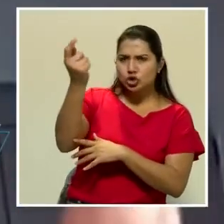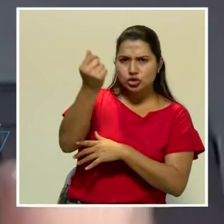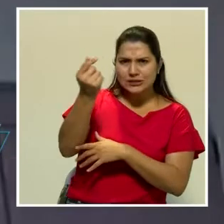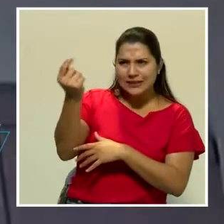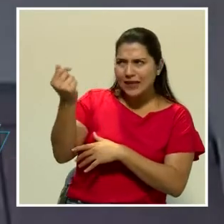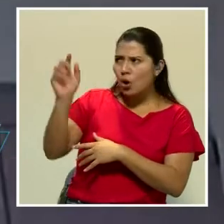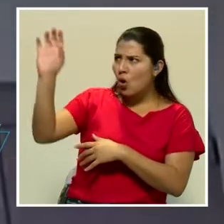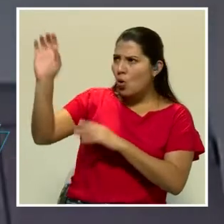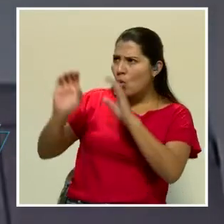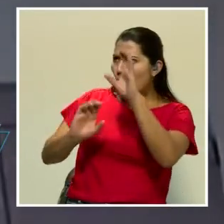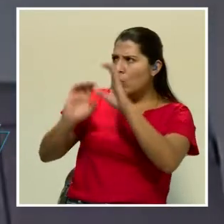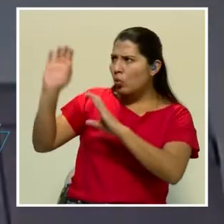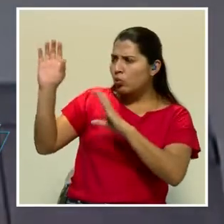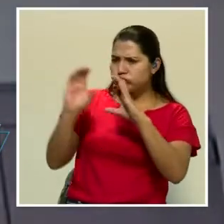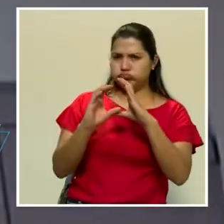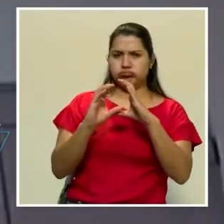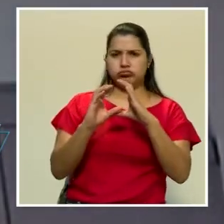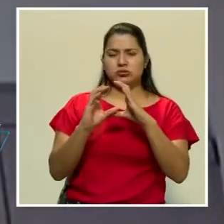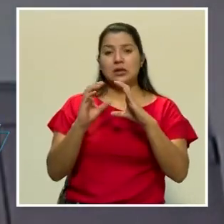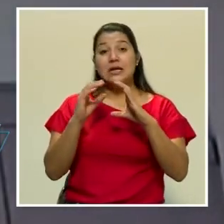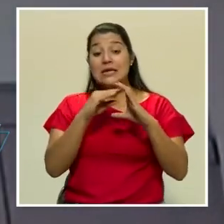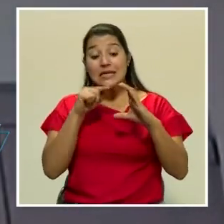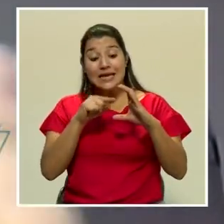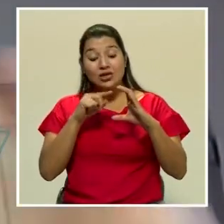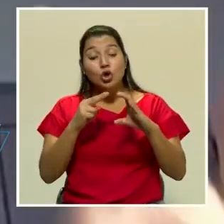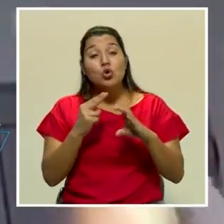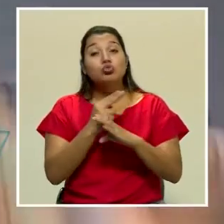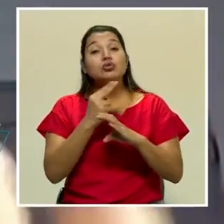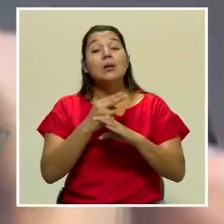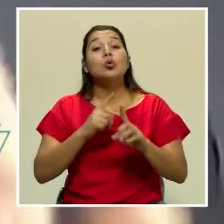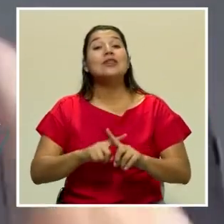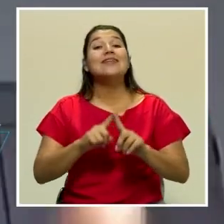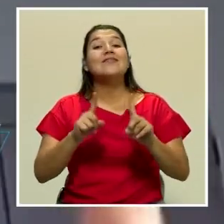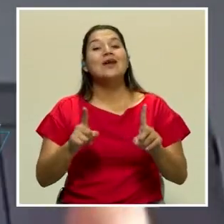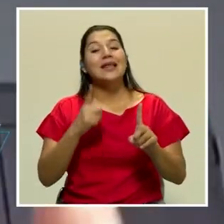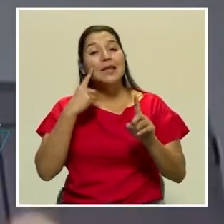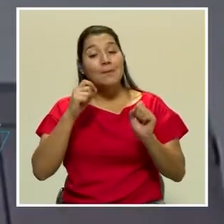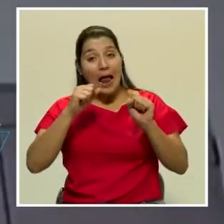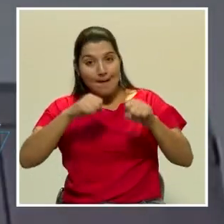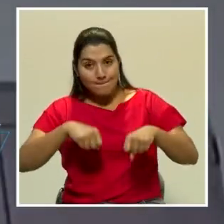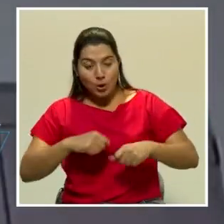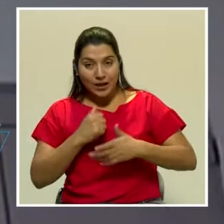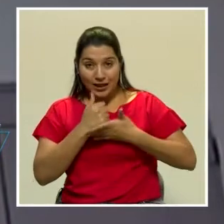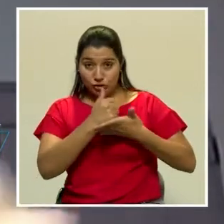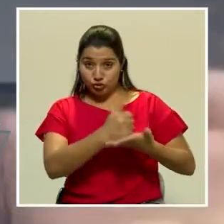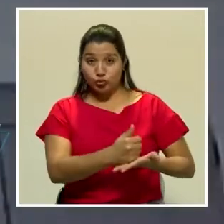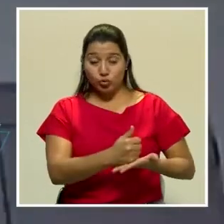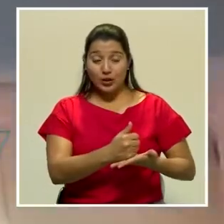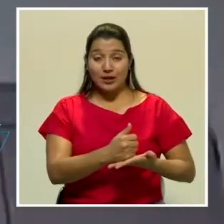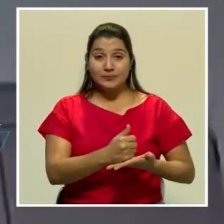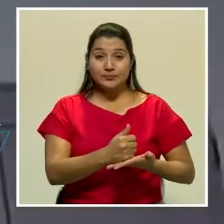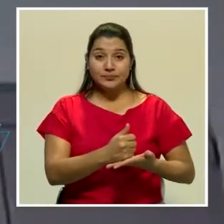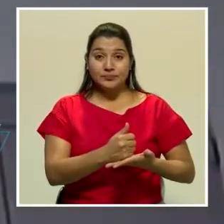para que tengan una llegada más inmediata, más acotada justo a esta fase de mantenimiento y más amplia en